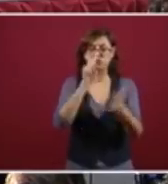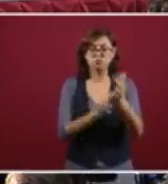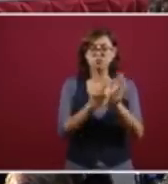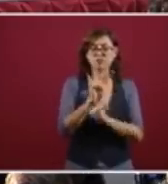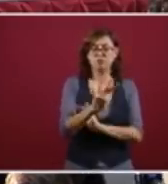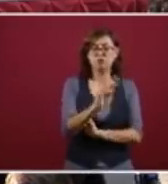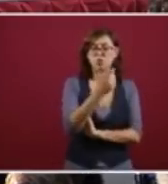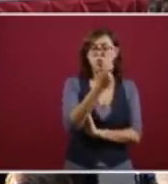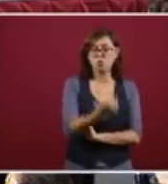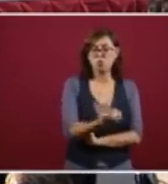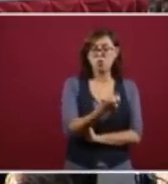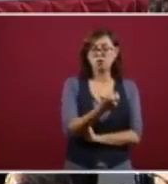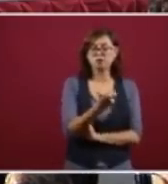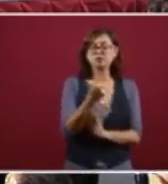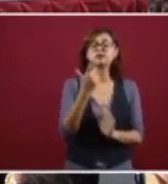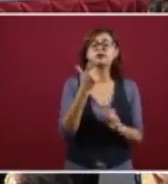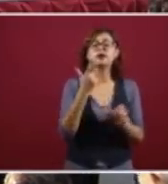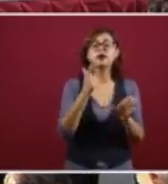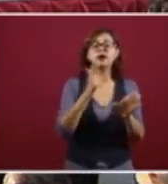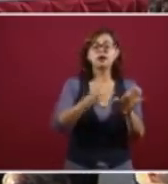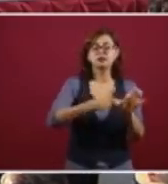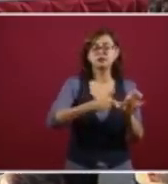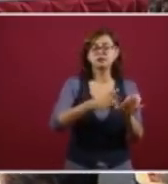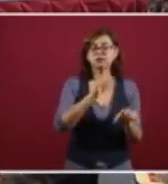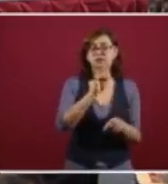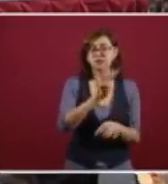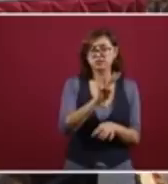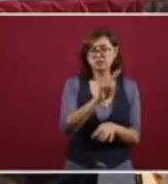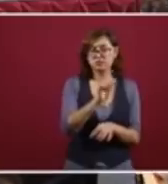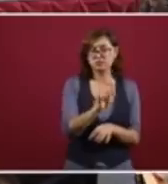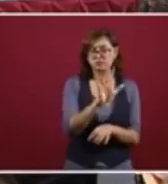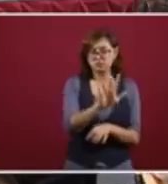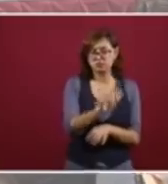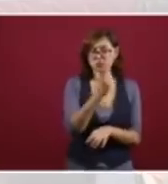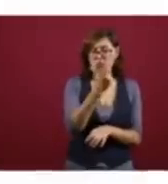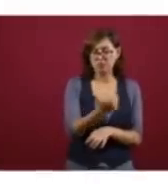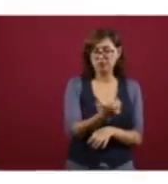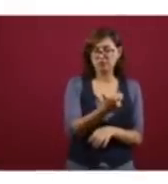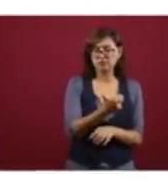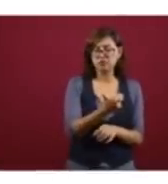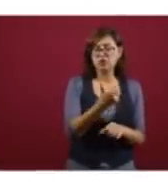de 19.5 pesos por dólar, y lo que está subiendo aquí es